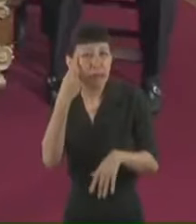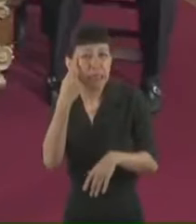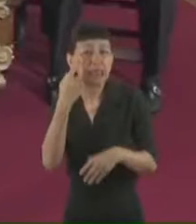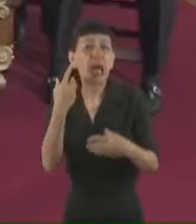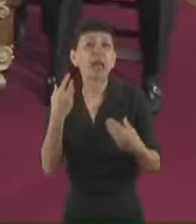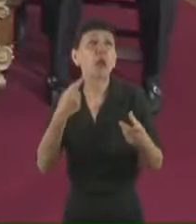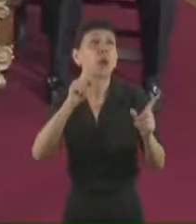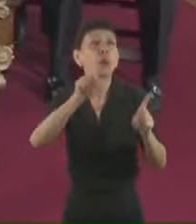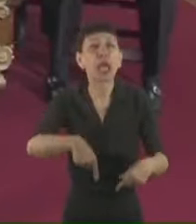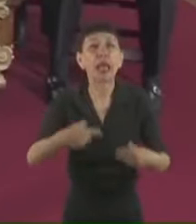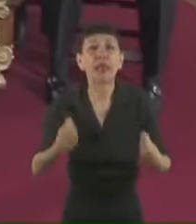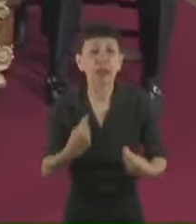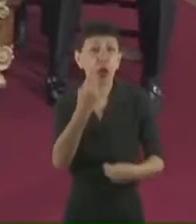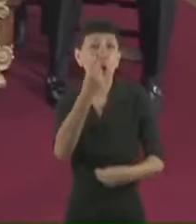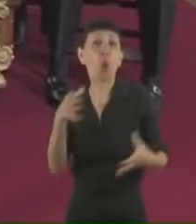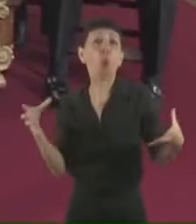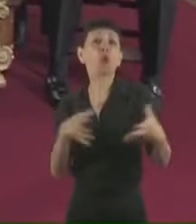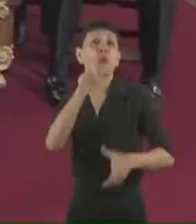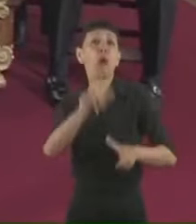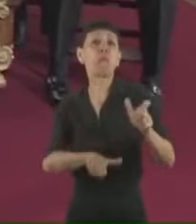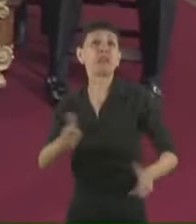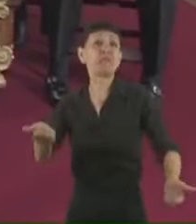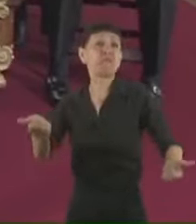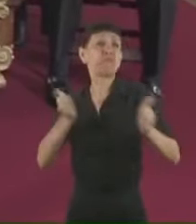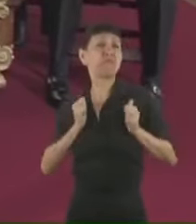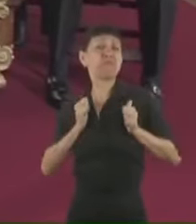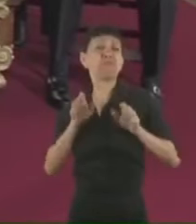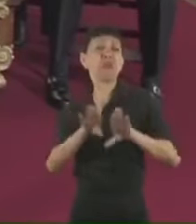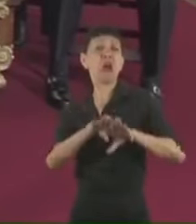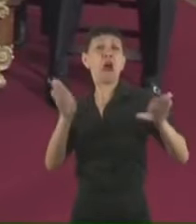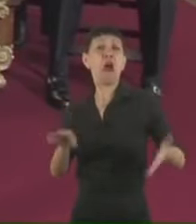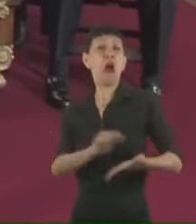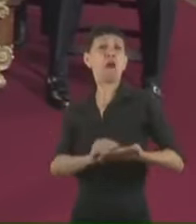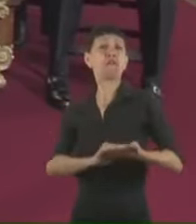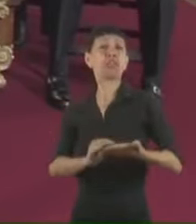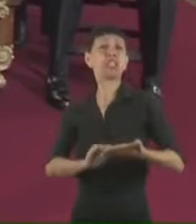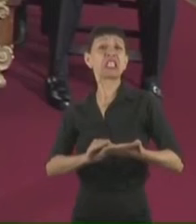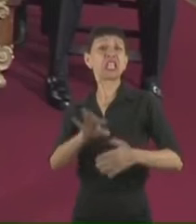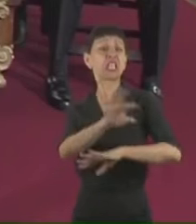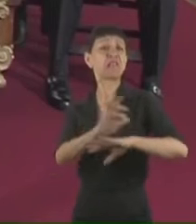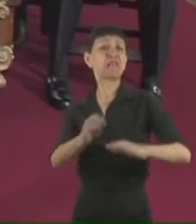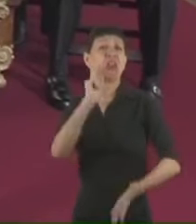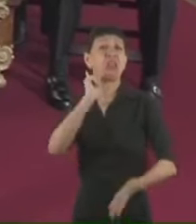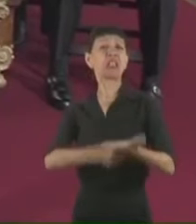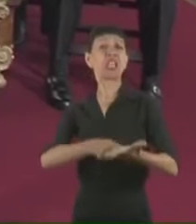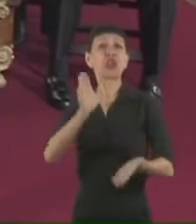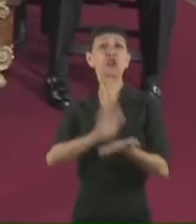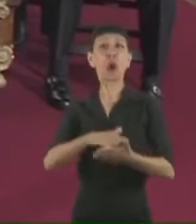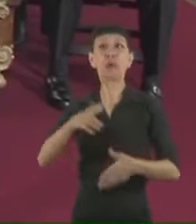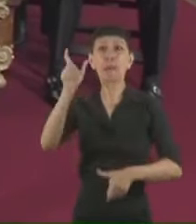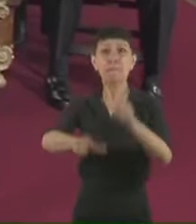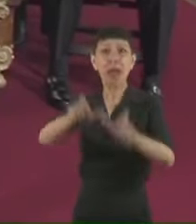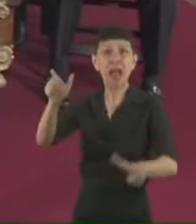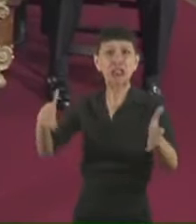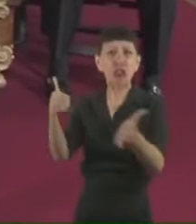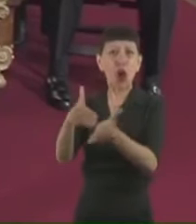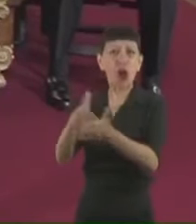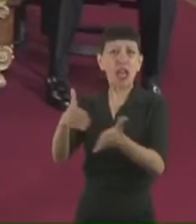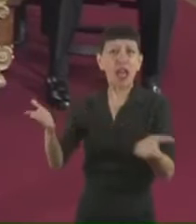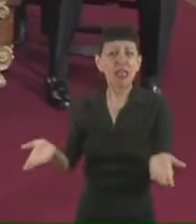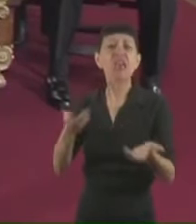burócratas Sentado en una oficcina pueden planificar la vida de millones de seres humanos considerando sus deseos